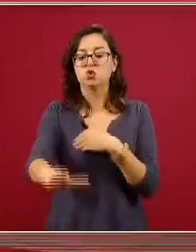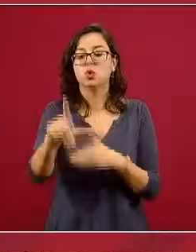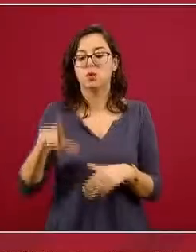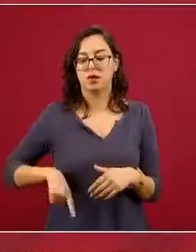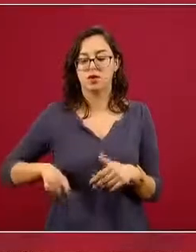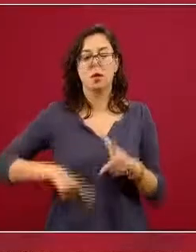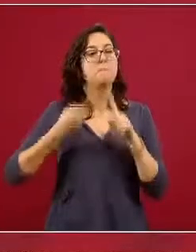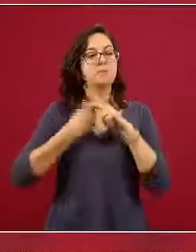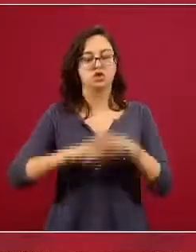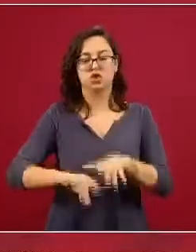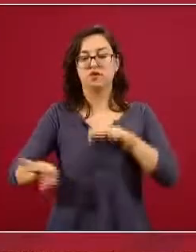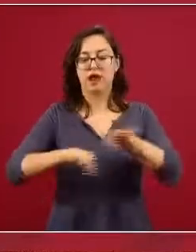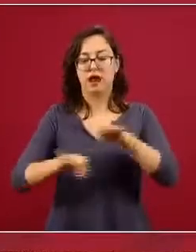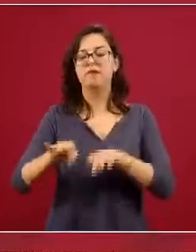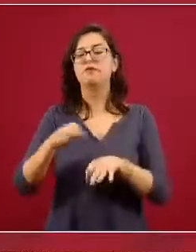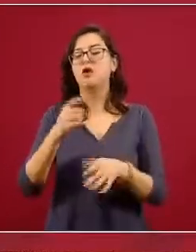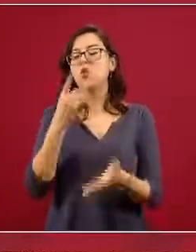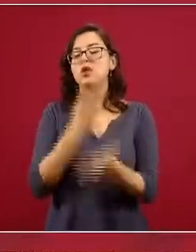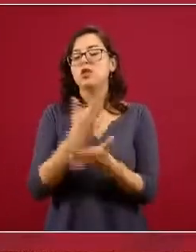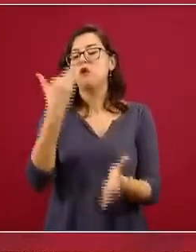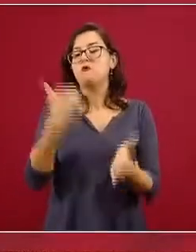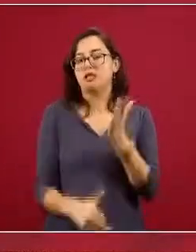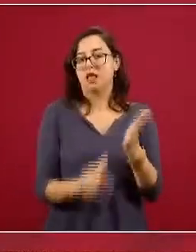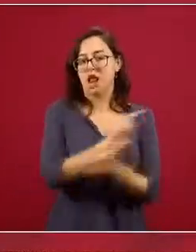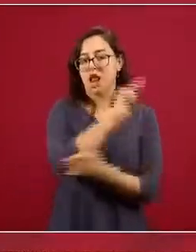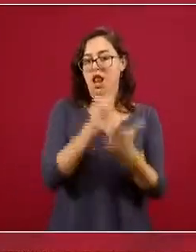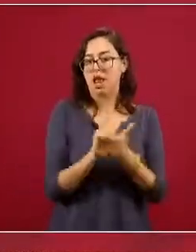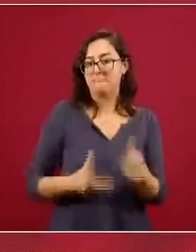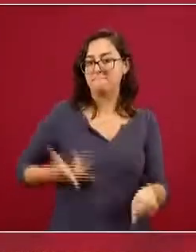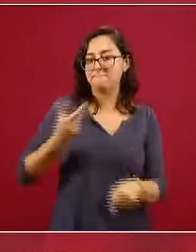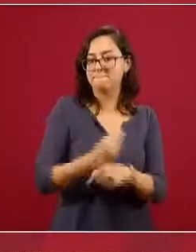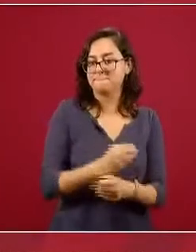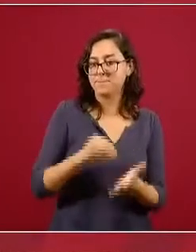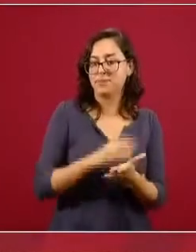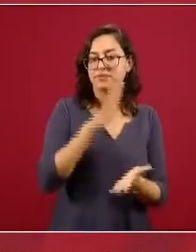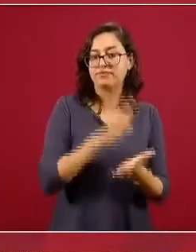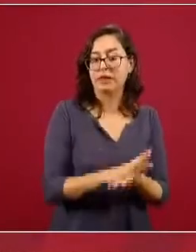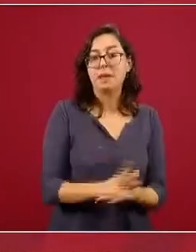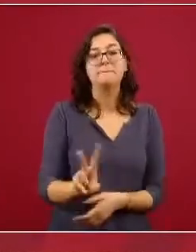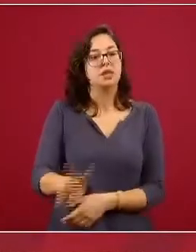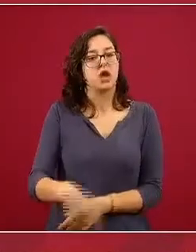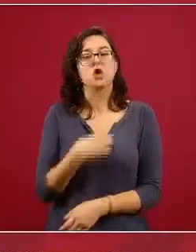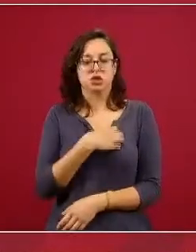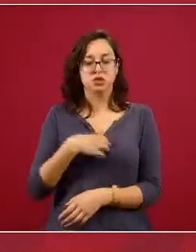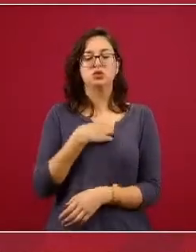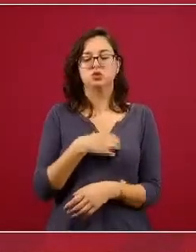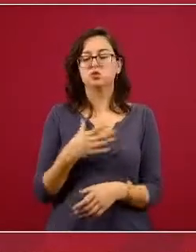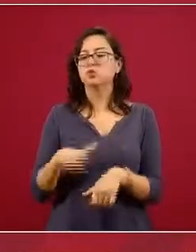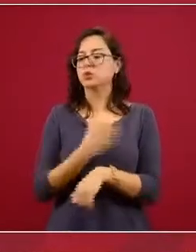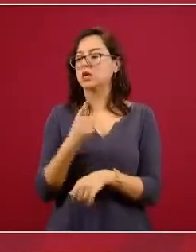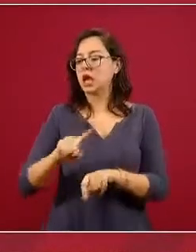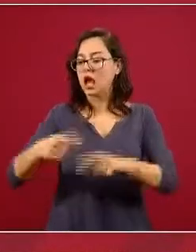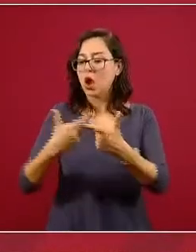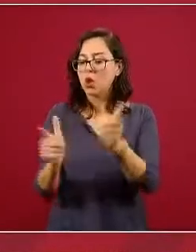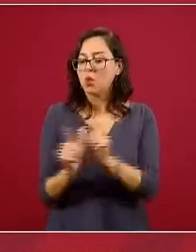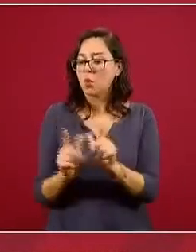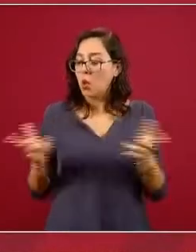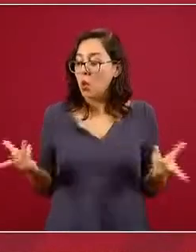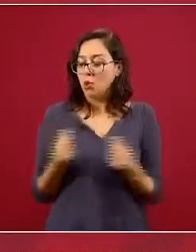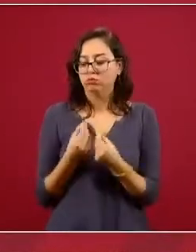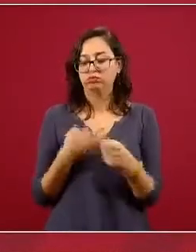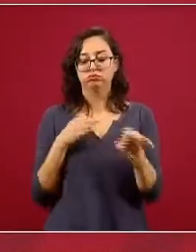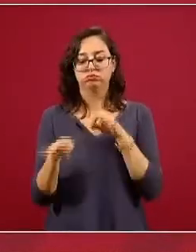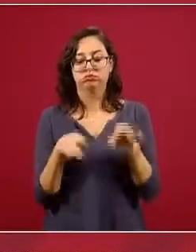gobierno, y la verdad es que estamos muy contentos por el excelente trabajo que hace este grupo.